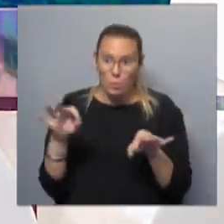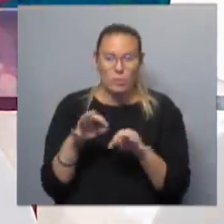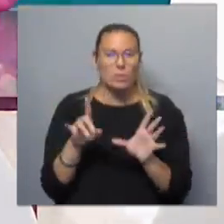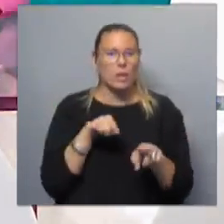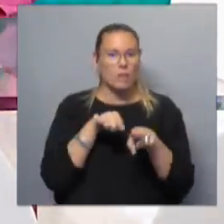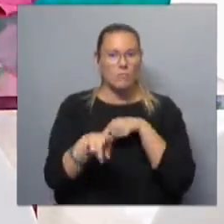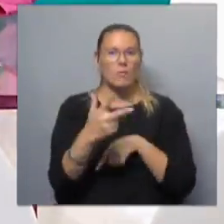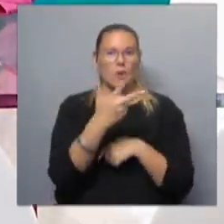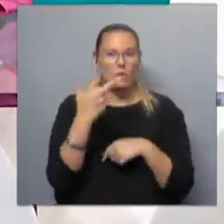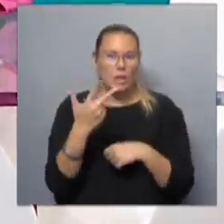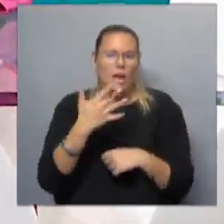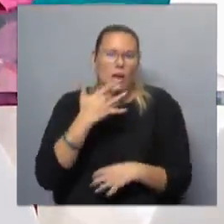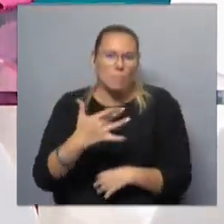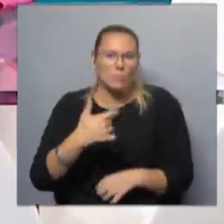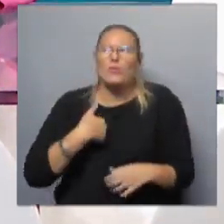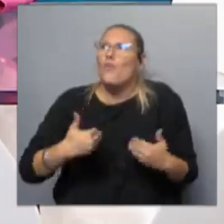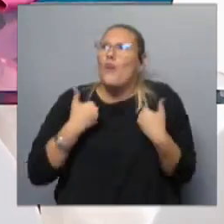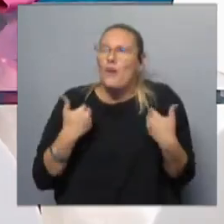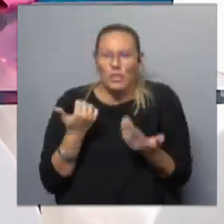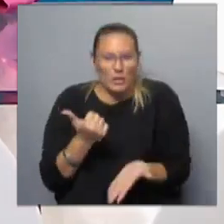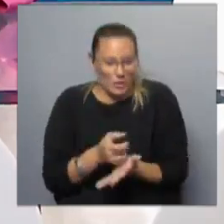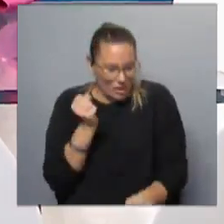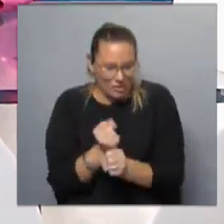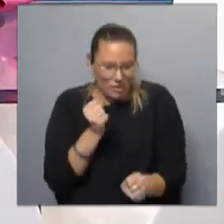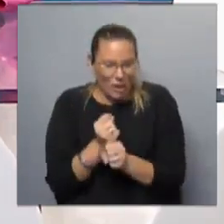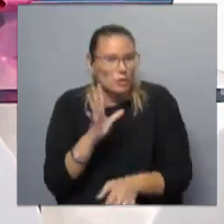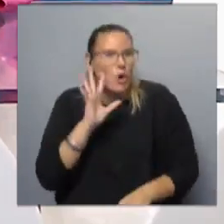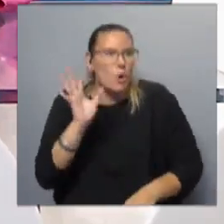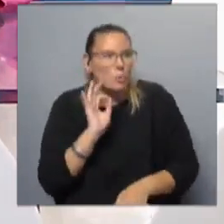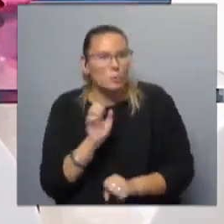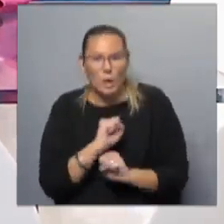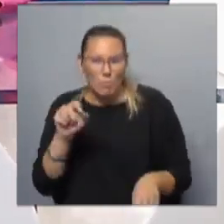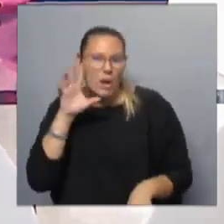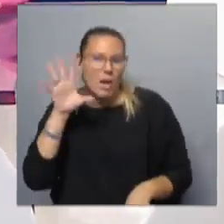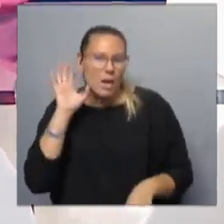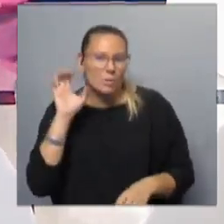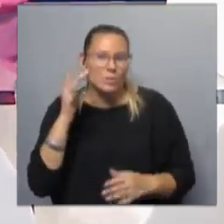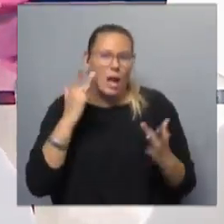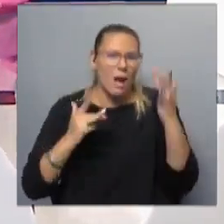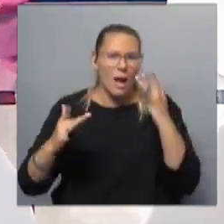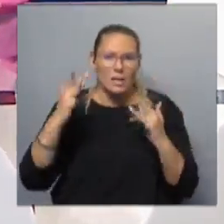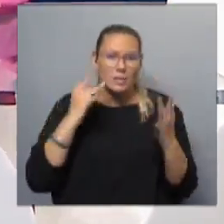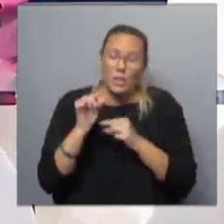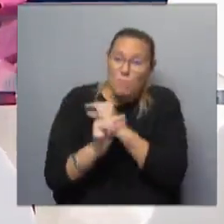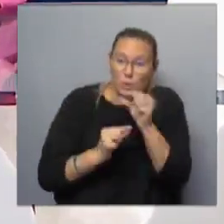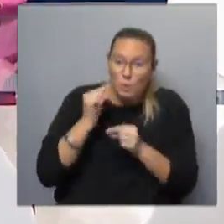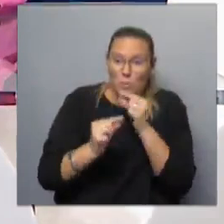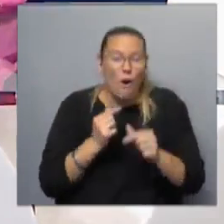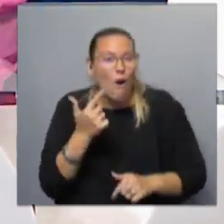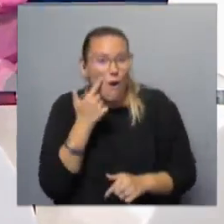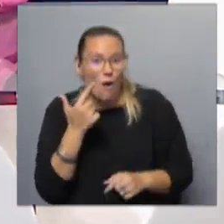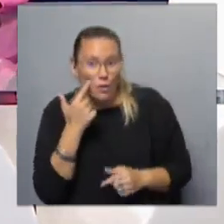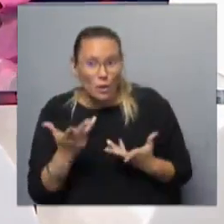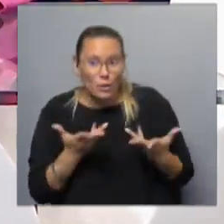Estoy tan contento de estar acá, de estar laburando y de tener la oportunidad de escuchar este, artistas que, bueno, que de a poquito uno va conociendo